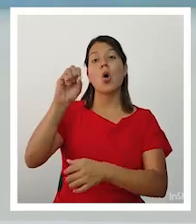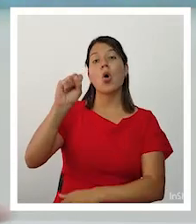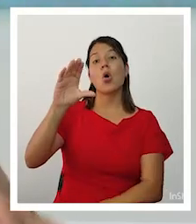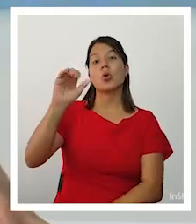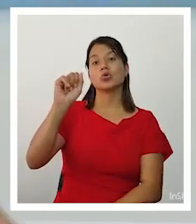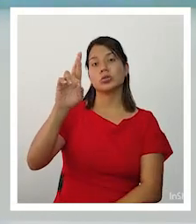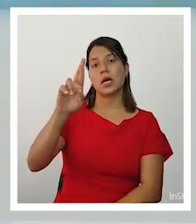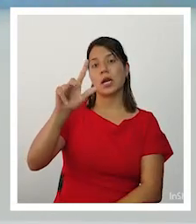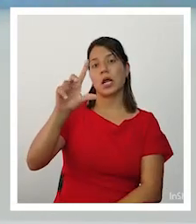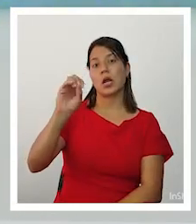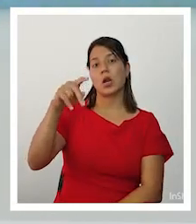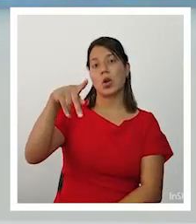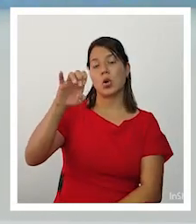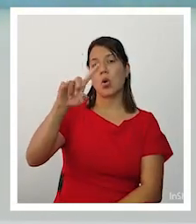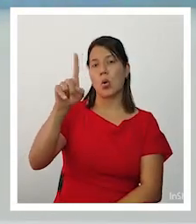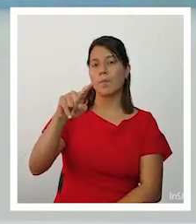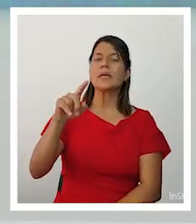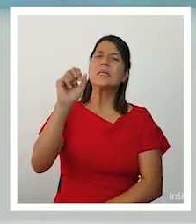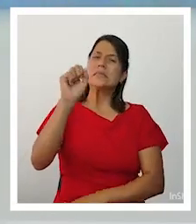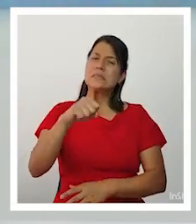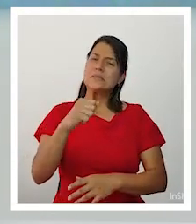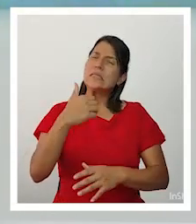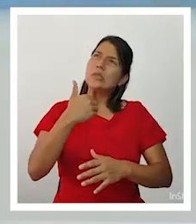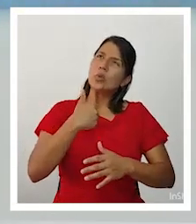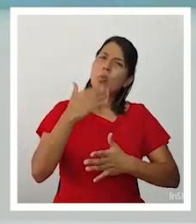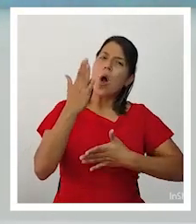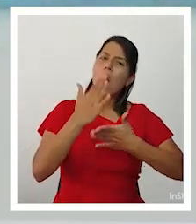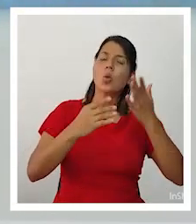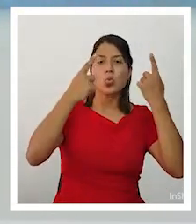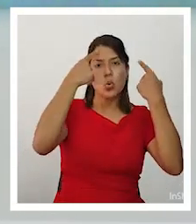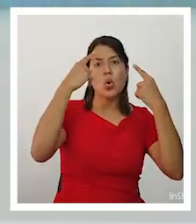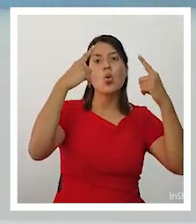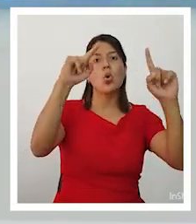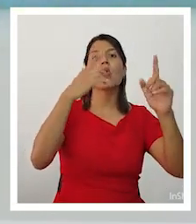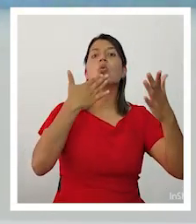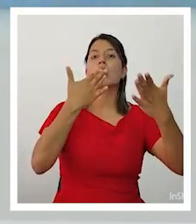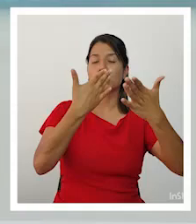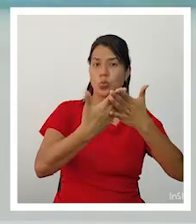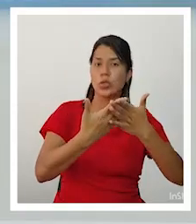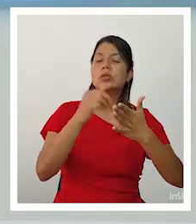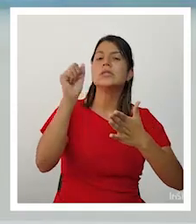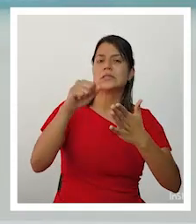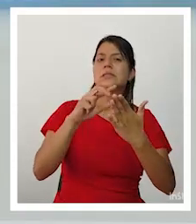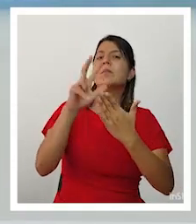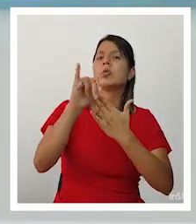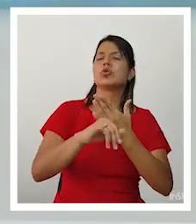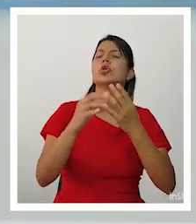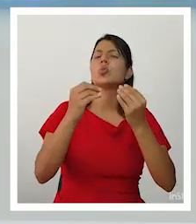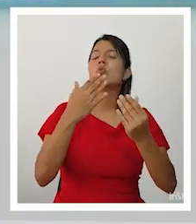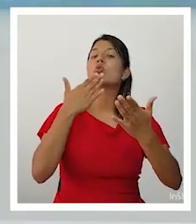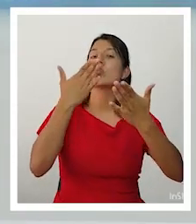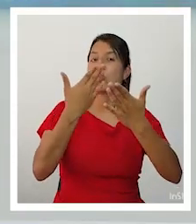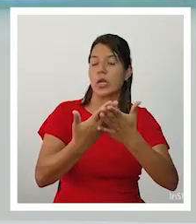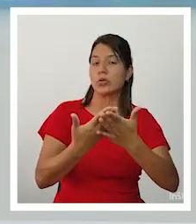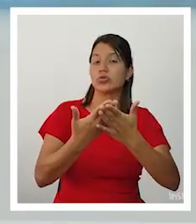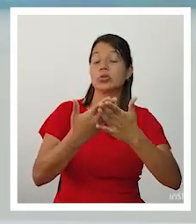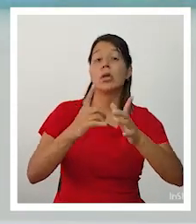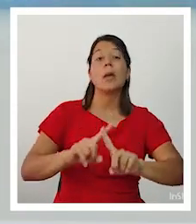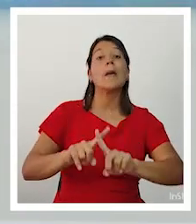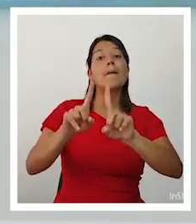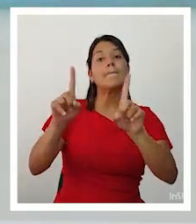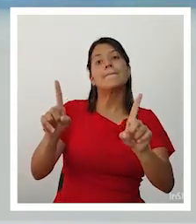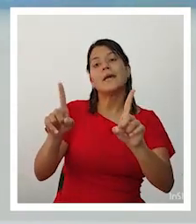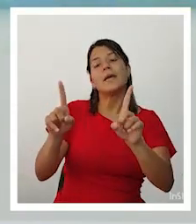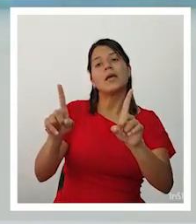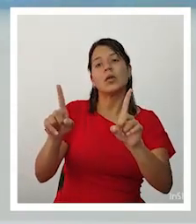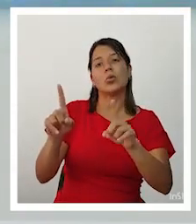pues sí tuvo unas gestiones que fueron muy buenas, ¿verdad? Que sí fueron unos proyectos que fueron muy buenos. Sin embargo, no se llegó